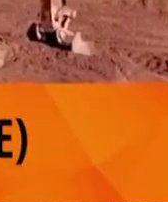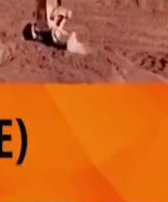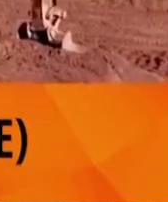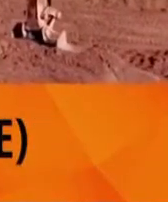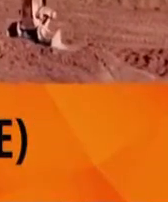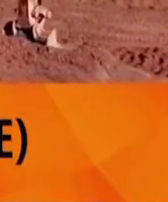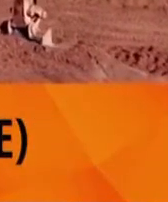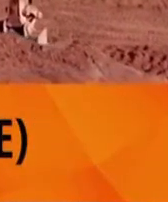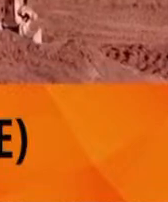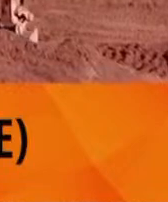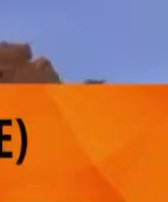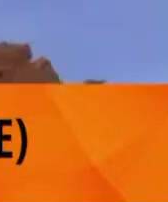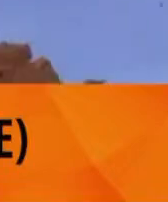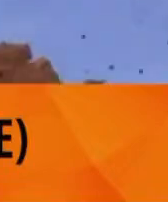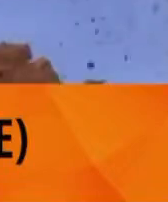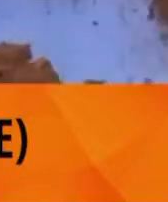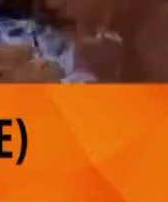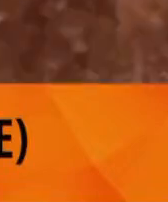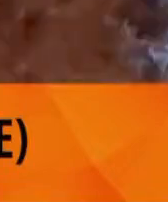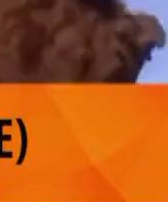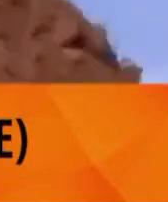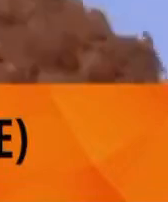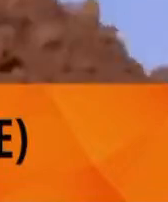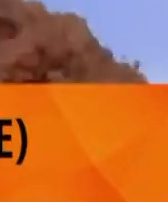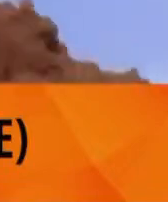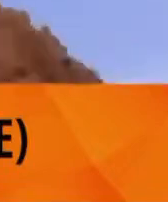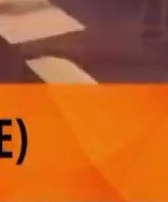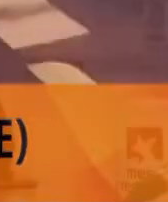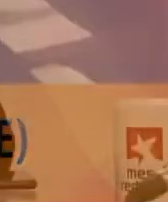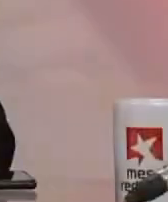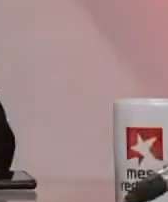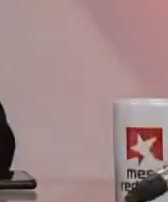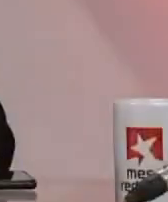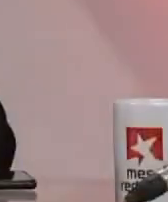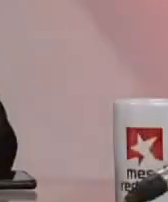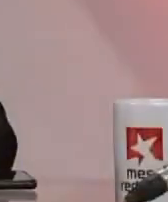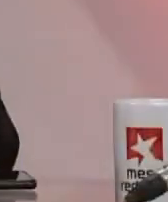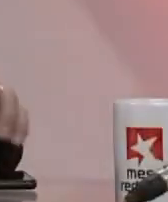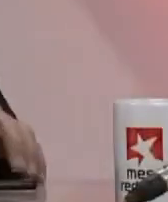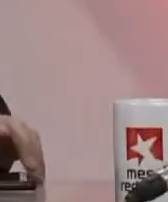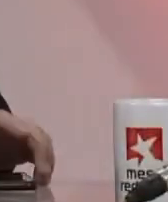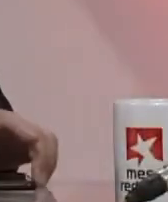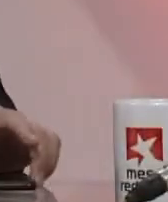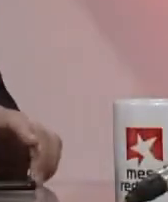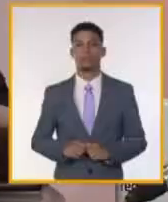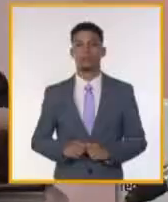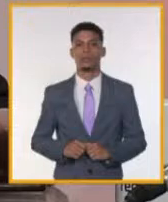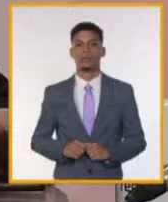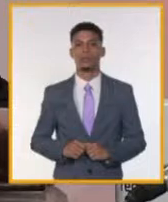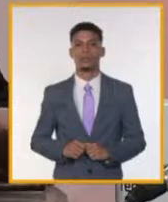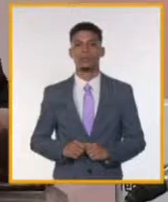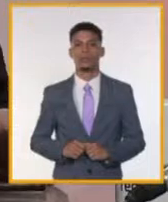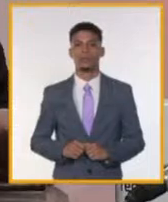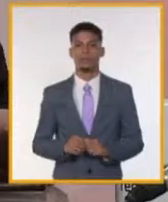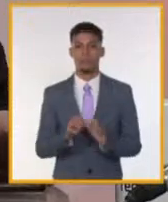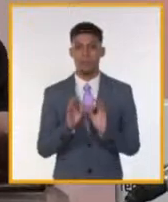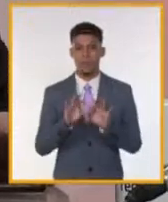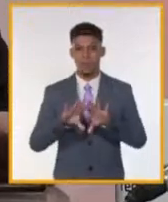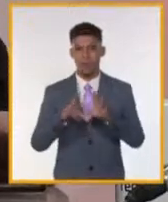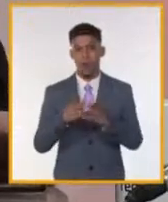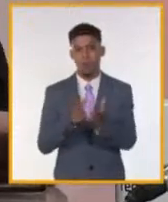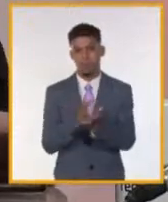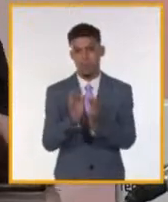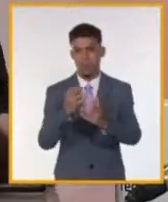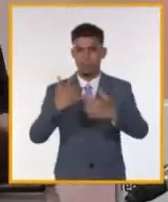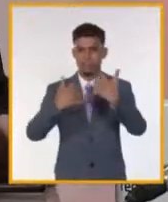Y detrás detrás de la producción minera del país o delante